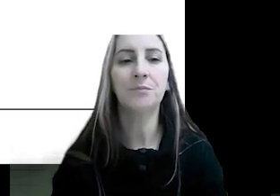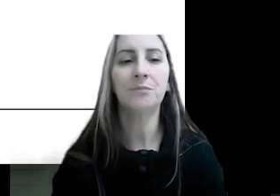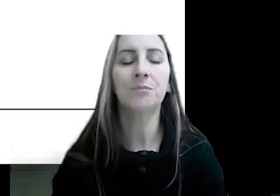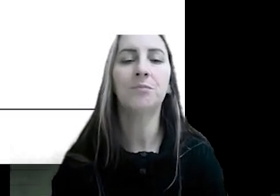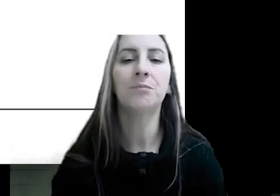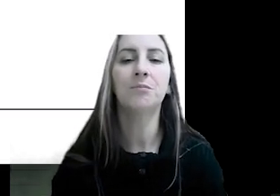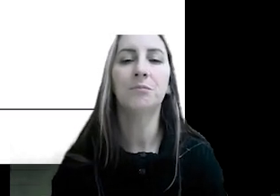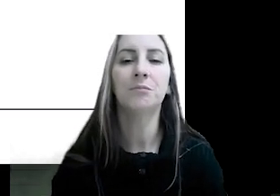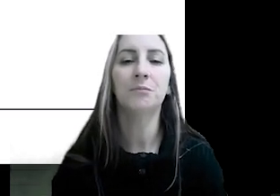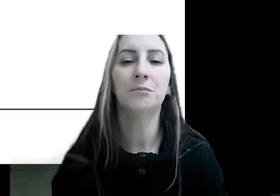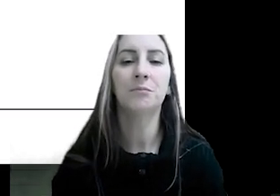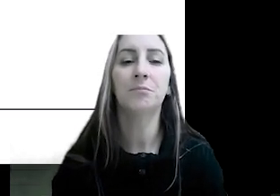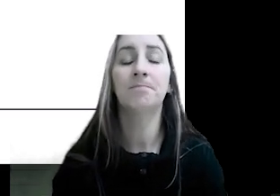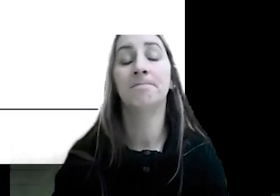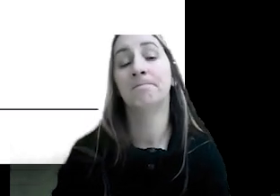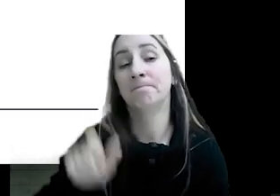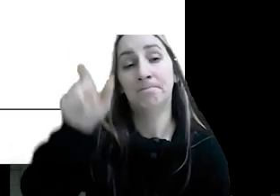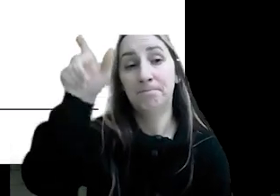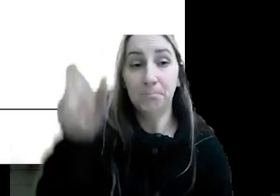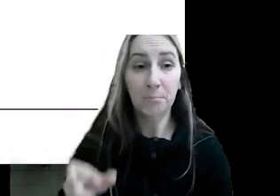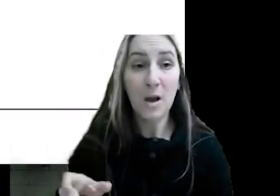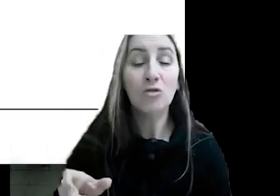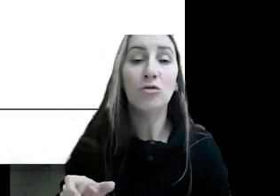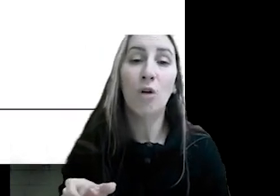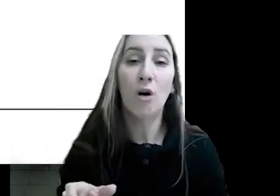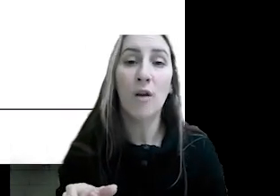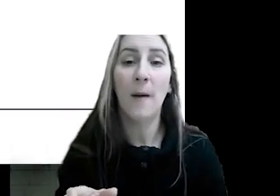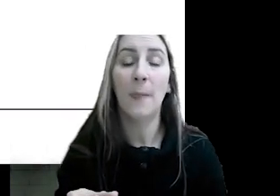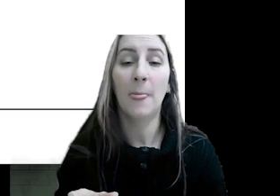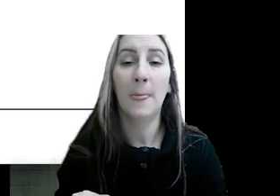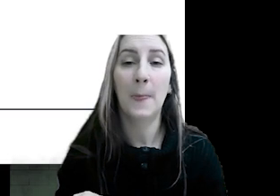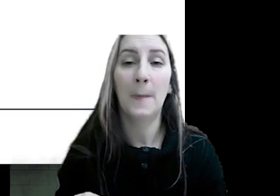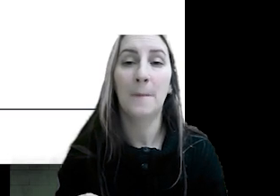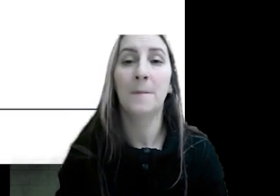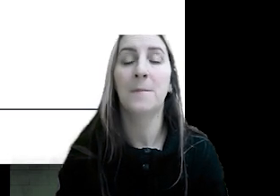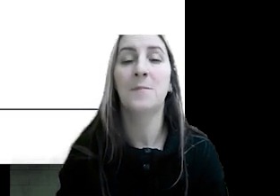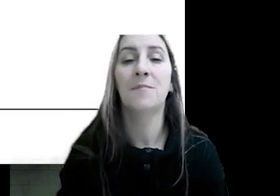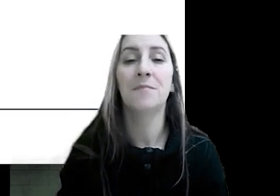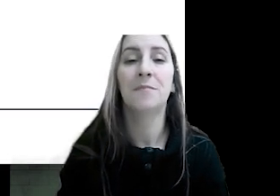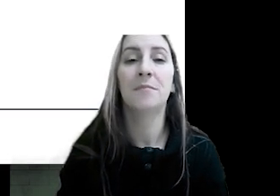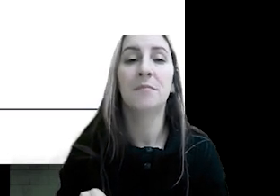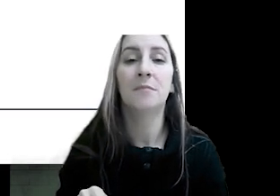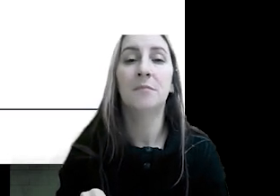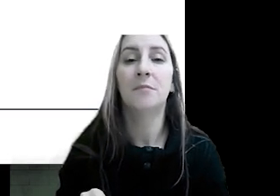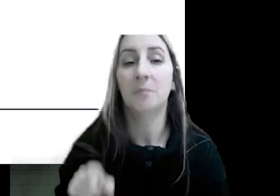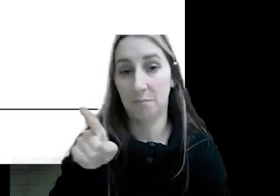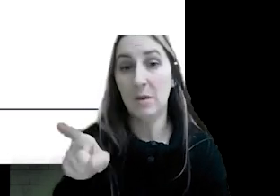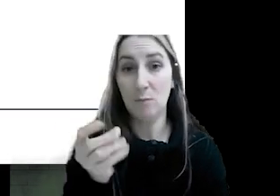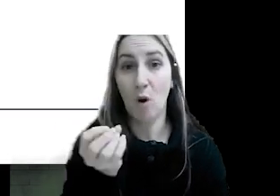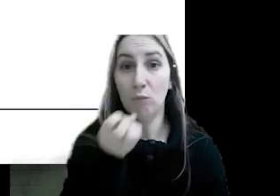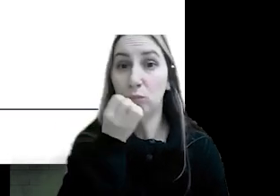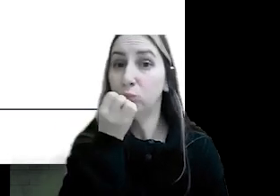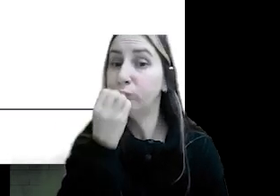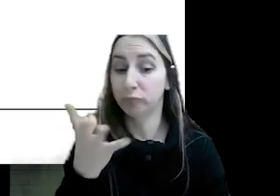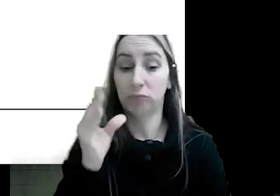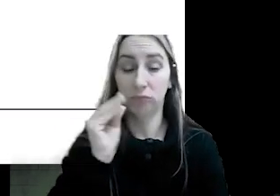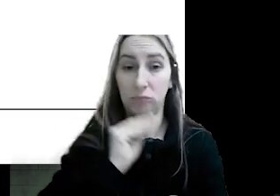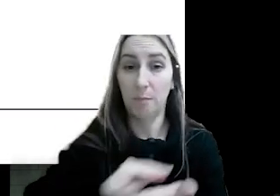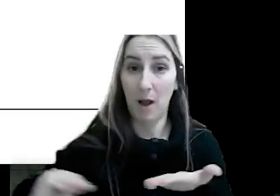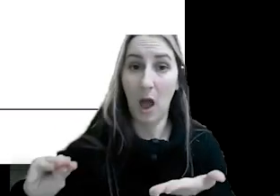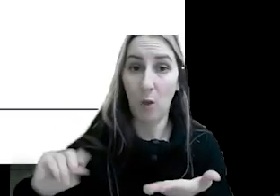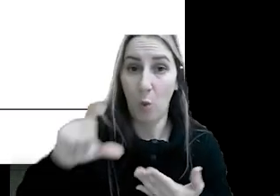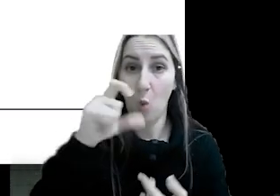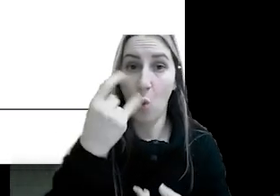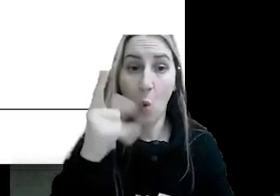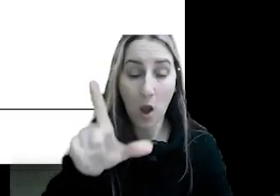Una de las personas que fue declarada como trabajador por Quill